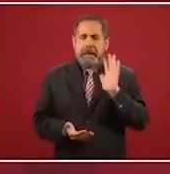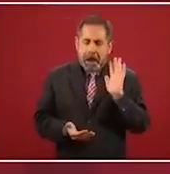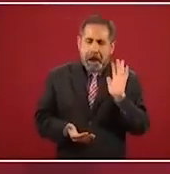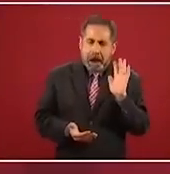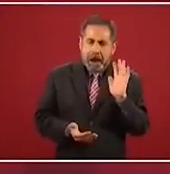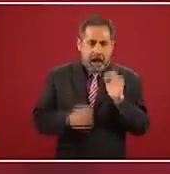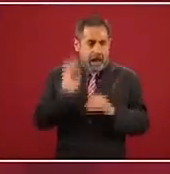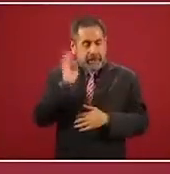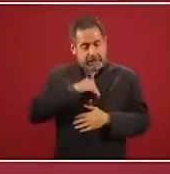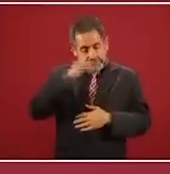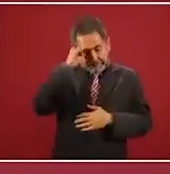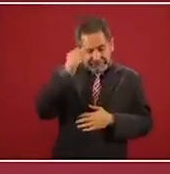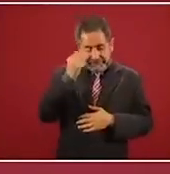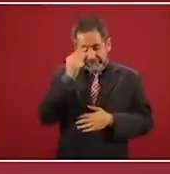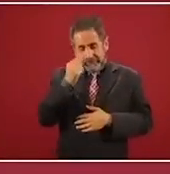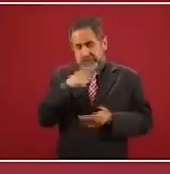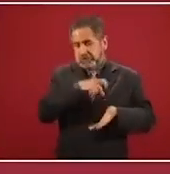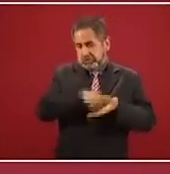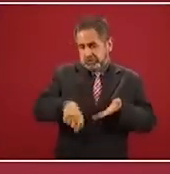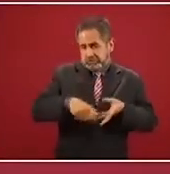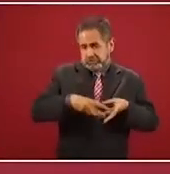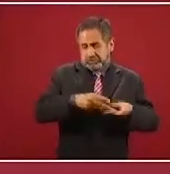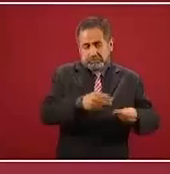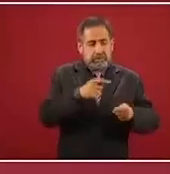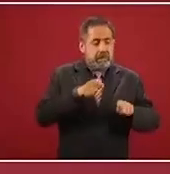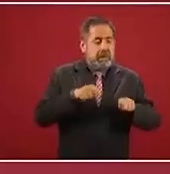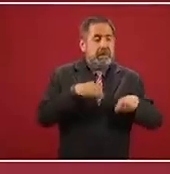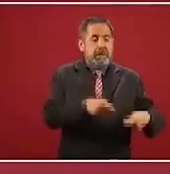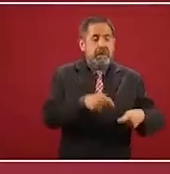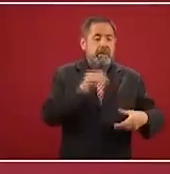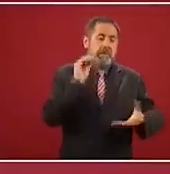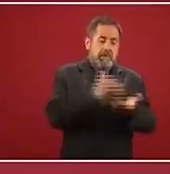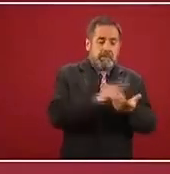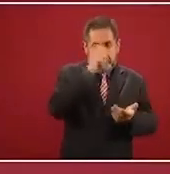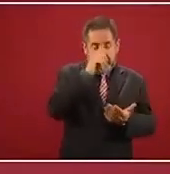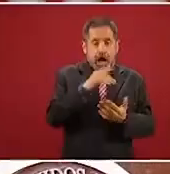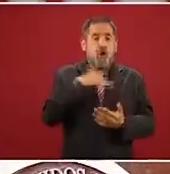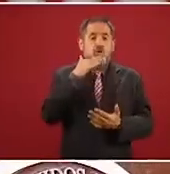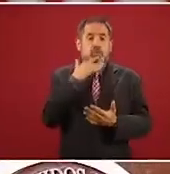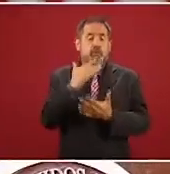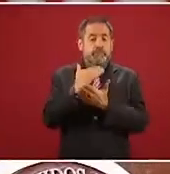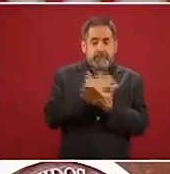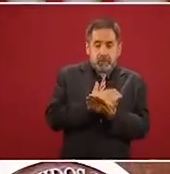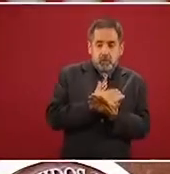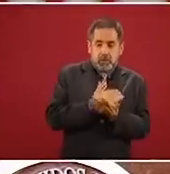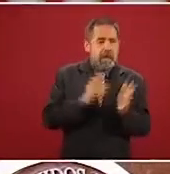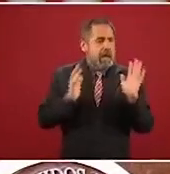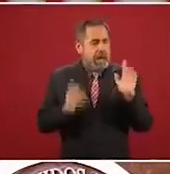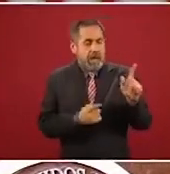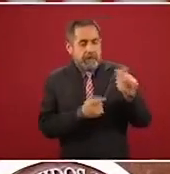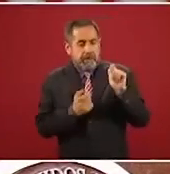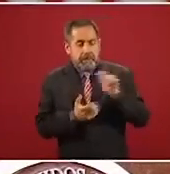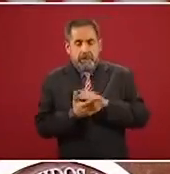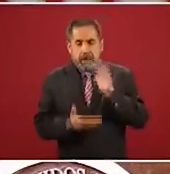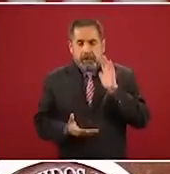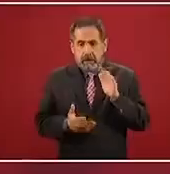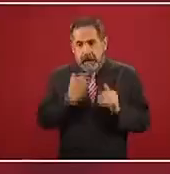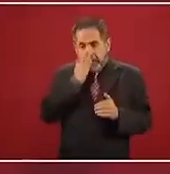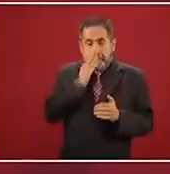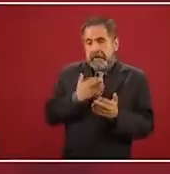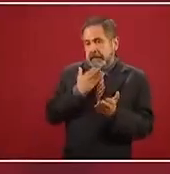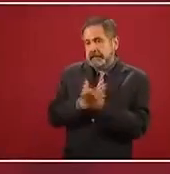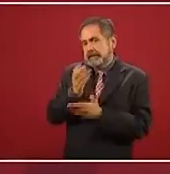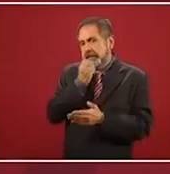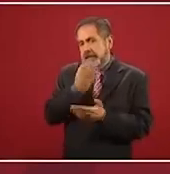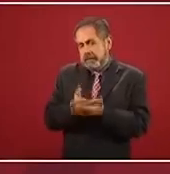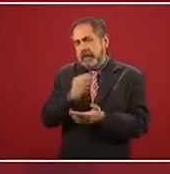tiene que invertir para que no haya corrupción y que se tengan ingresos, desde luego que es viable, que